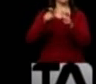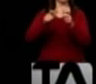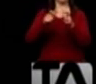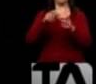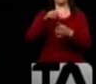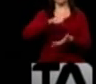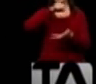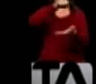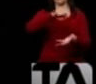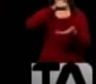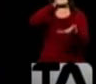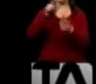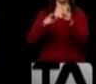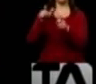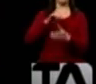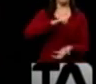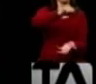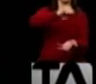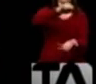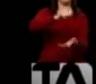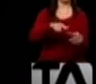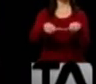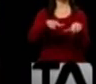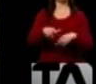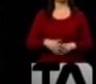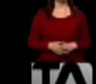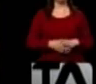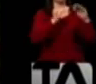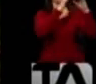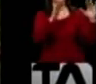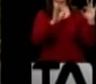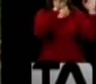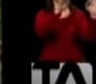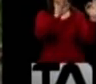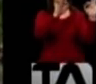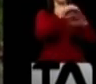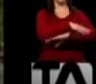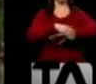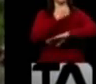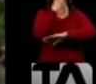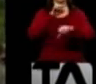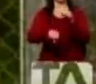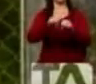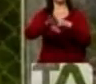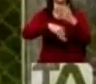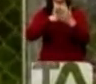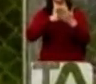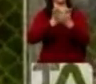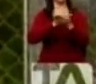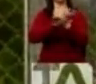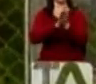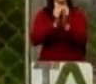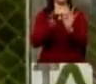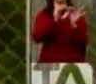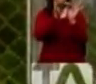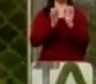las fundas de basura en una esquina del sector. Además, la falta de mantenimiento en las veredas es evidente. El césped y